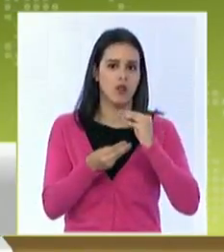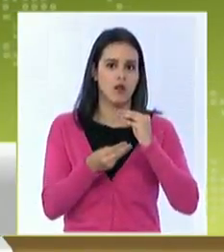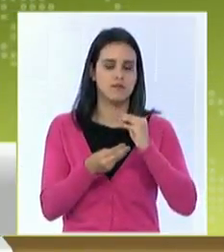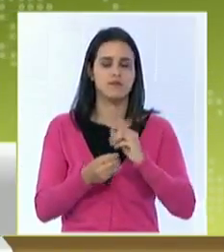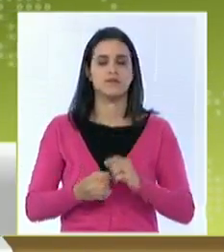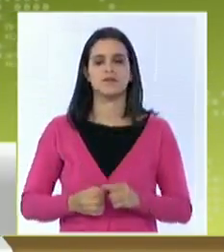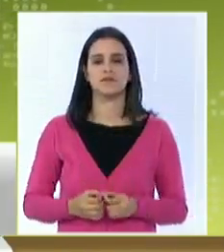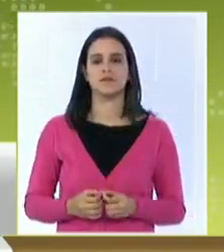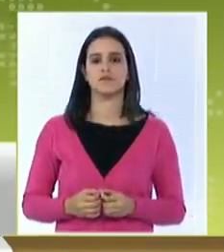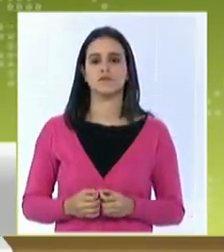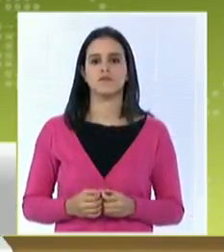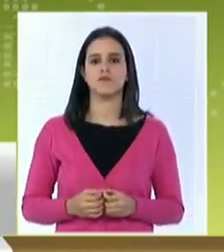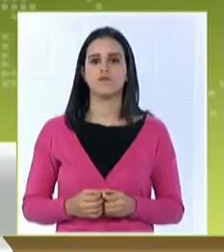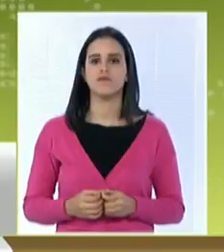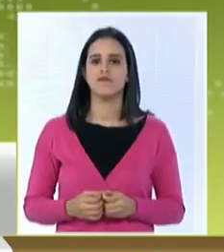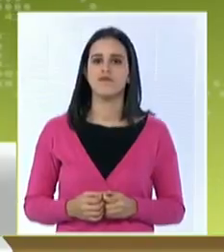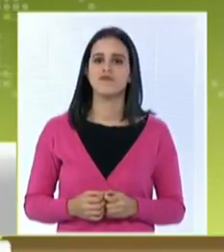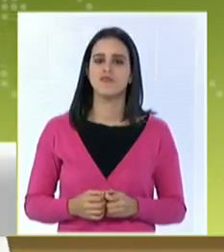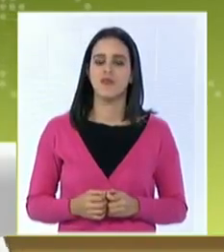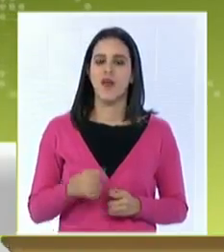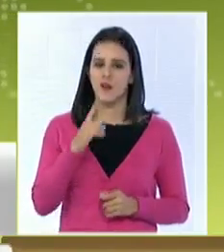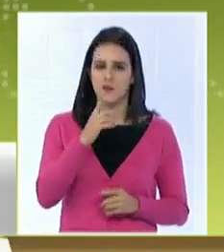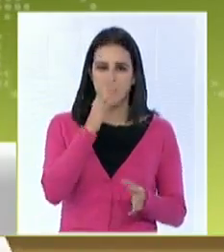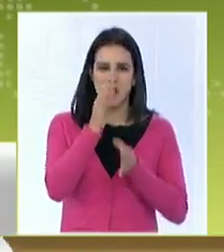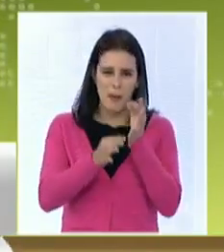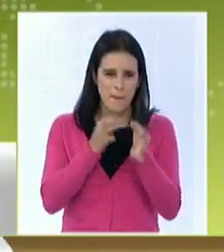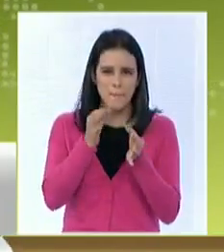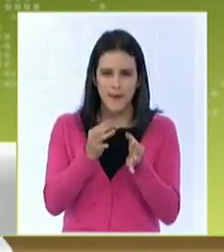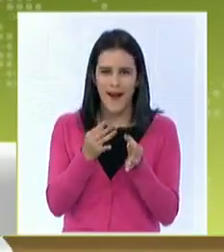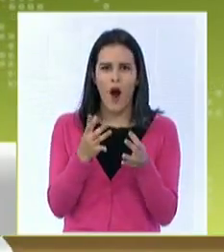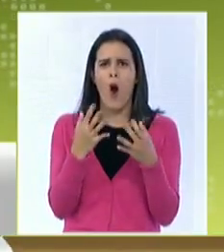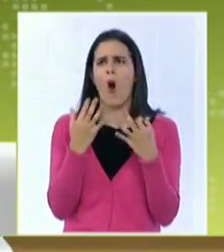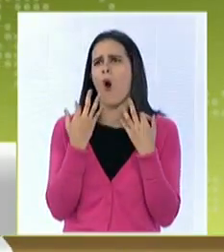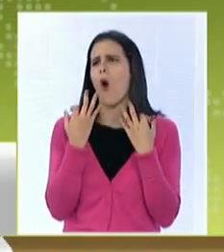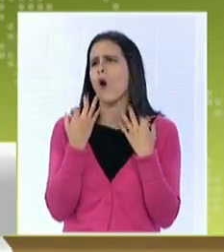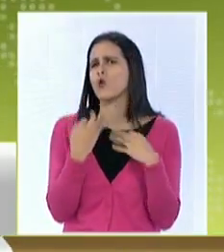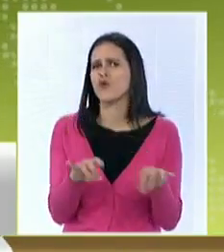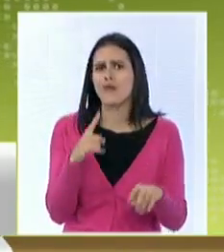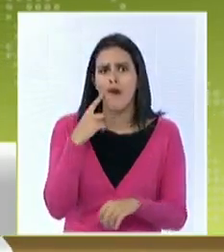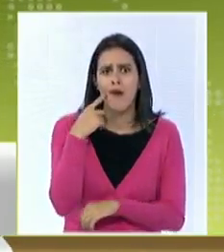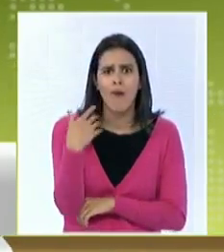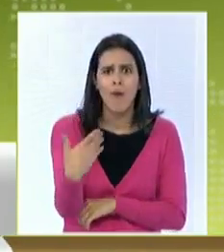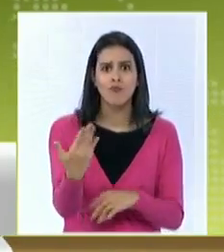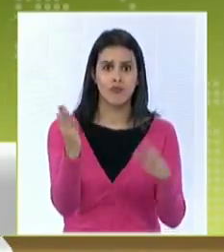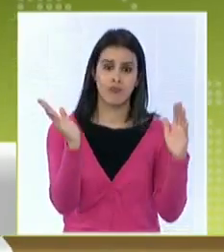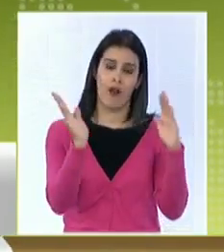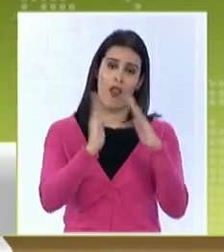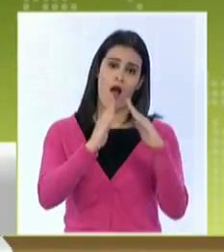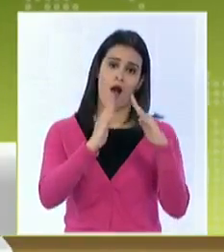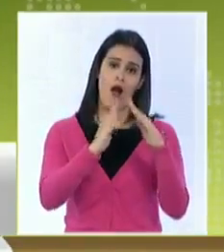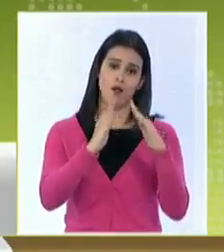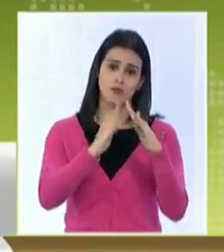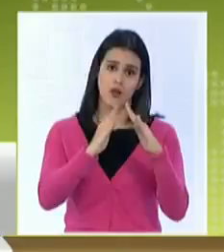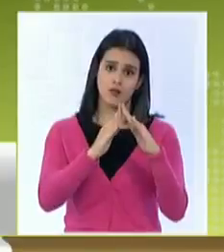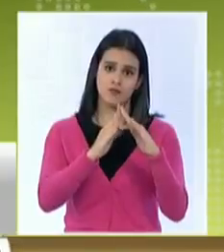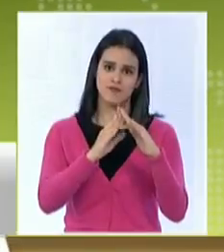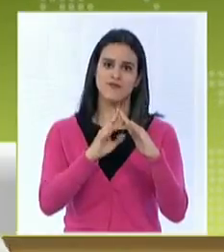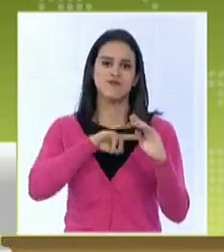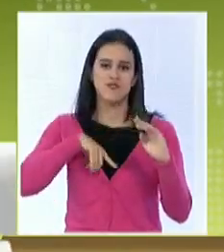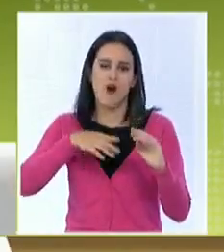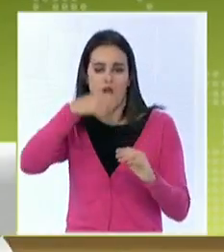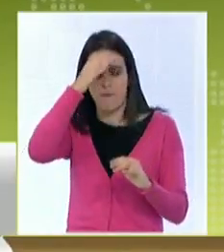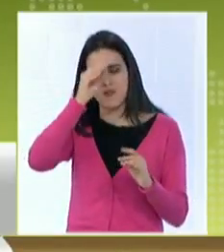en la casa. Y eso que tú acabas de relatar es algo que se repite y se repite en muchos de los hogares, aprendimos a hacerlo